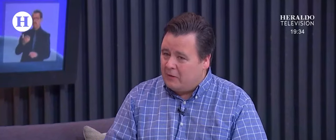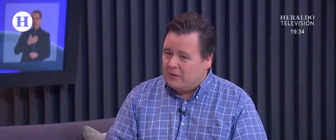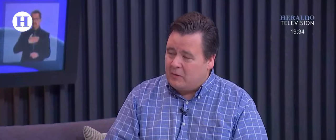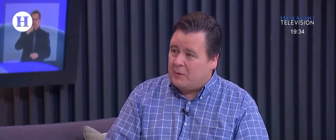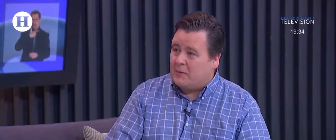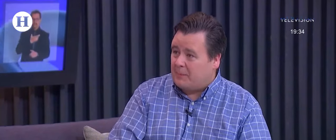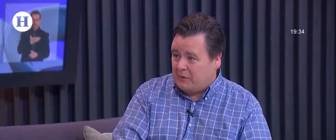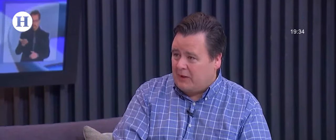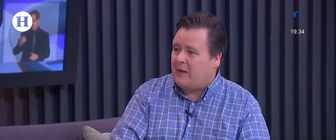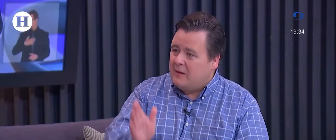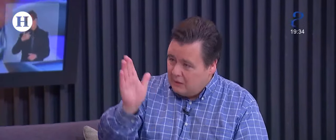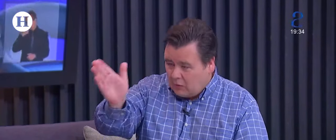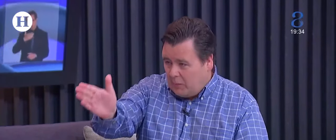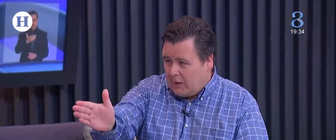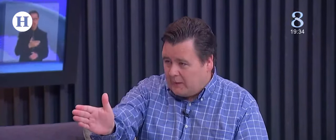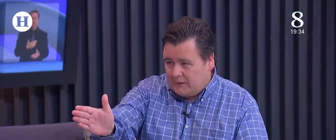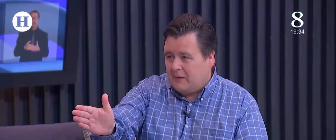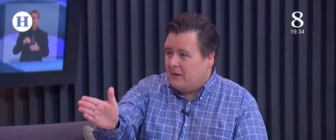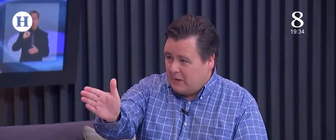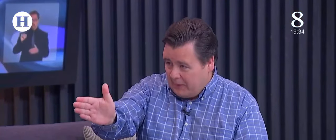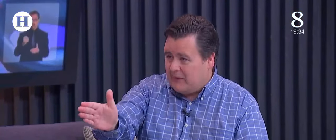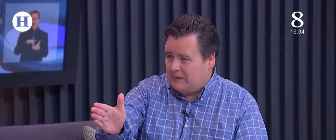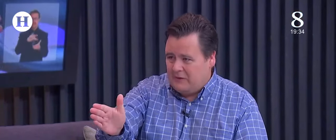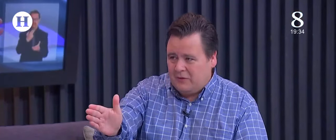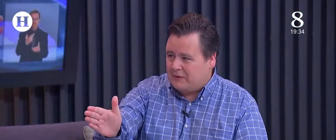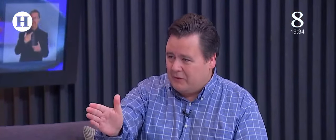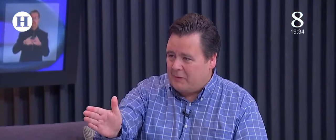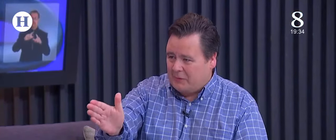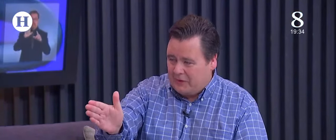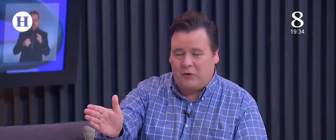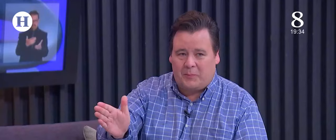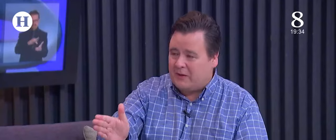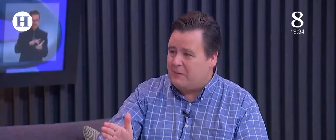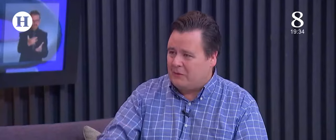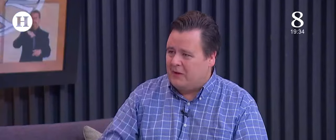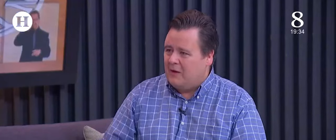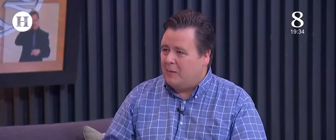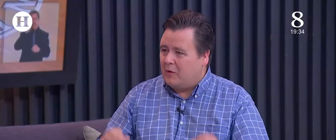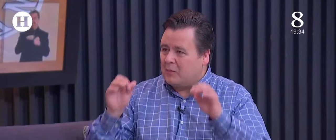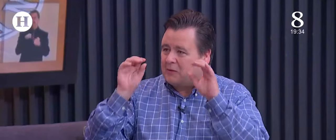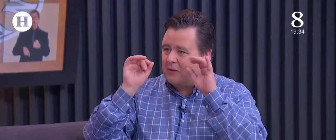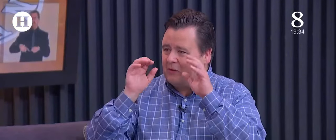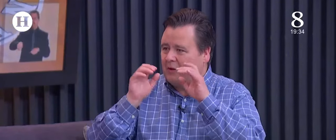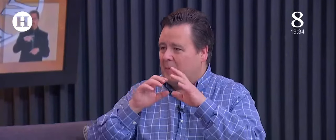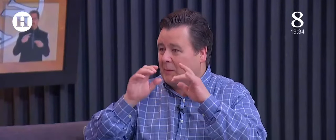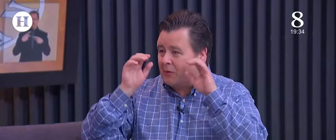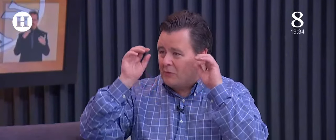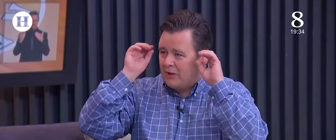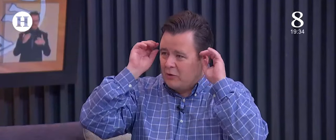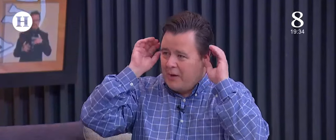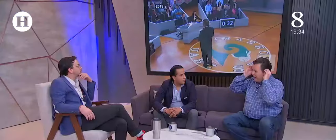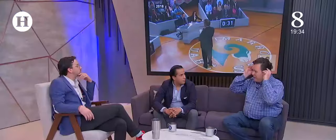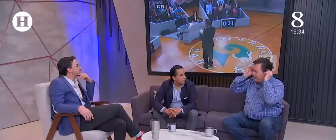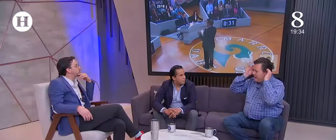a verlo desde una forma apasionada Incluso como lo acabas de decir te perdiste yo creo que todas las personas nos perdimos hubo algunos momentos en donde comenzamos a